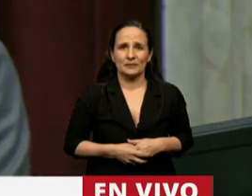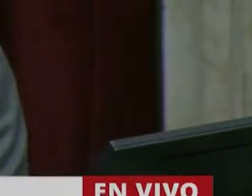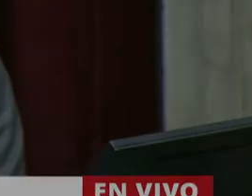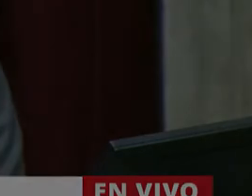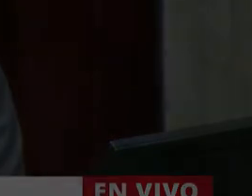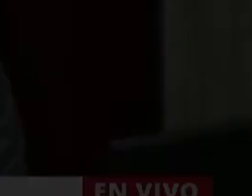Gracias, diputado.